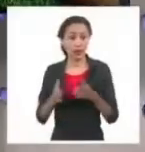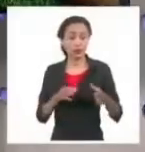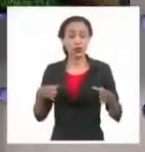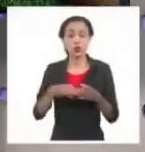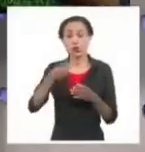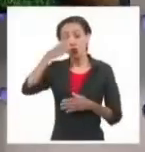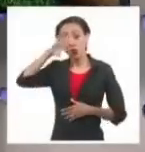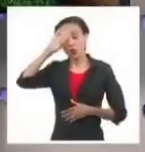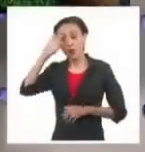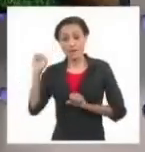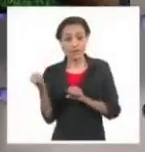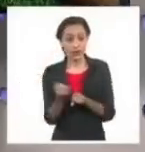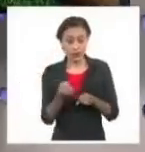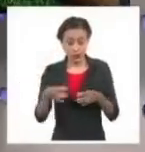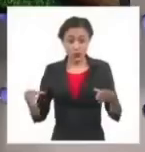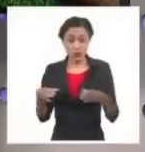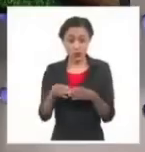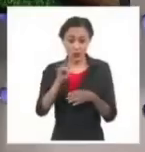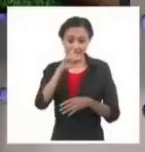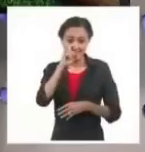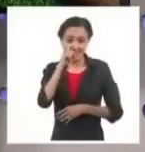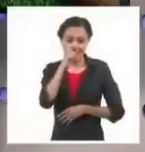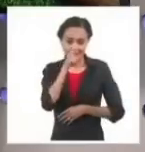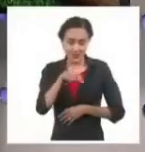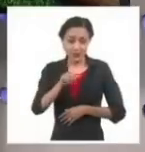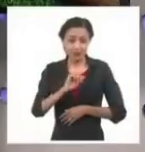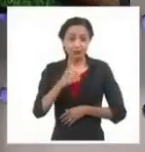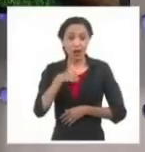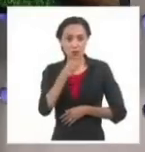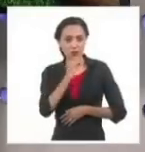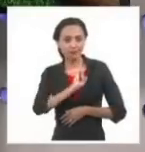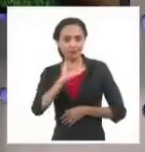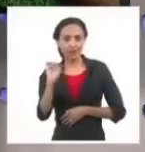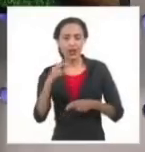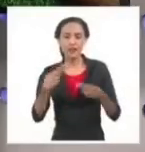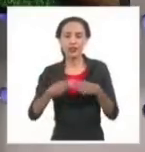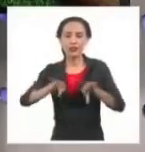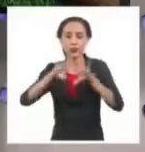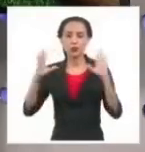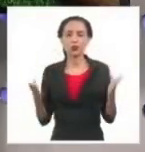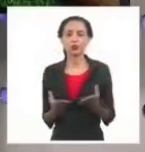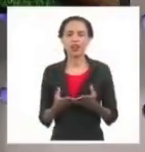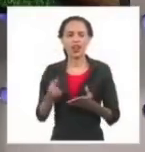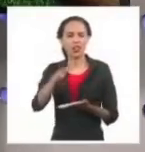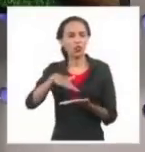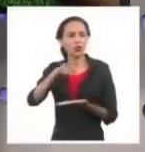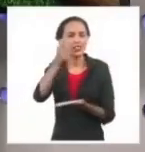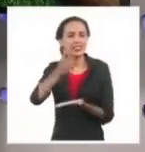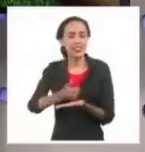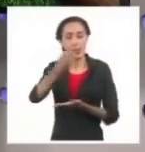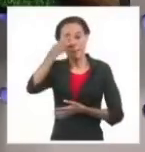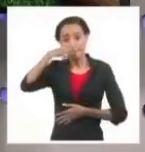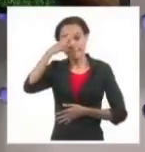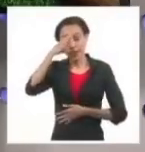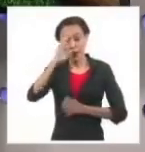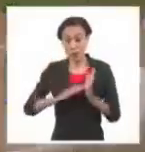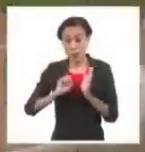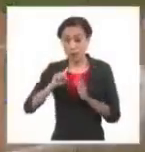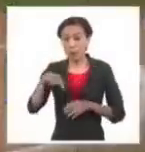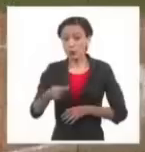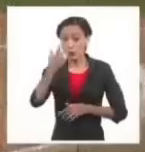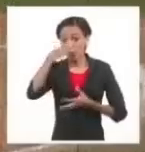cuba de béisbol categoría sub-15 años clasificó hoy al campeonato mundial que tendrá lugar en méxico a finales del próximo mes de